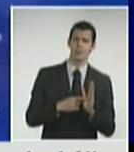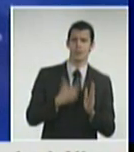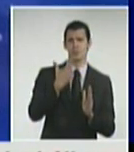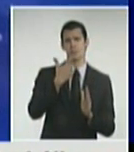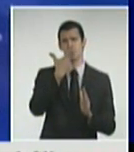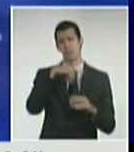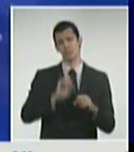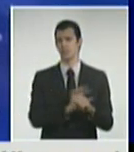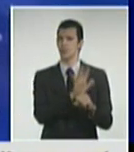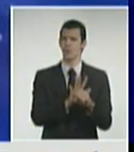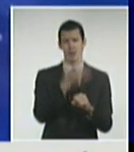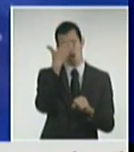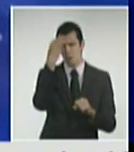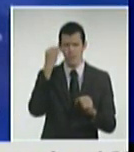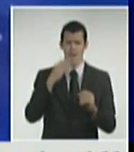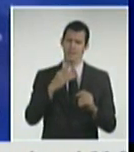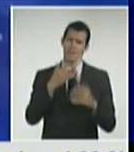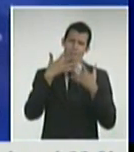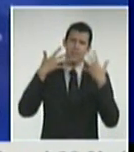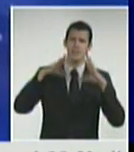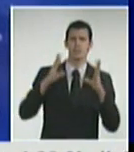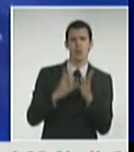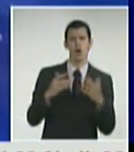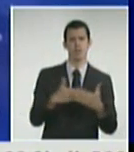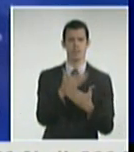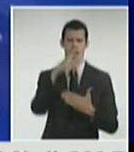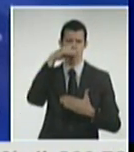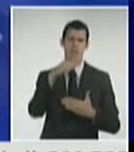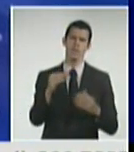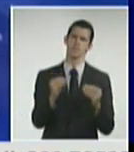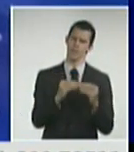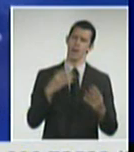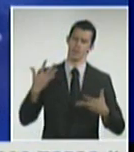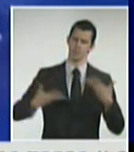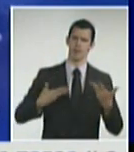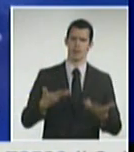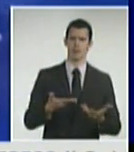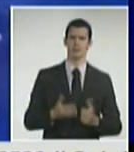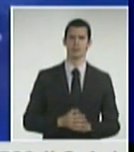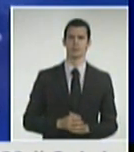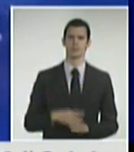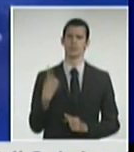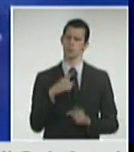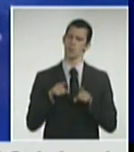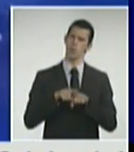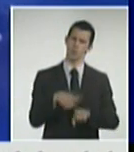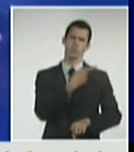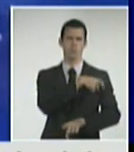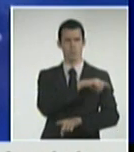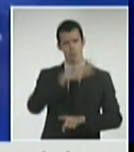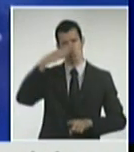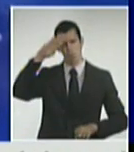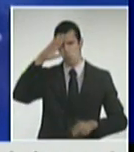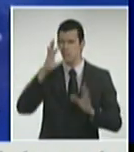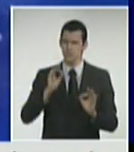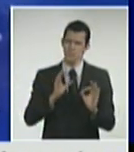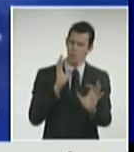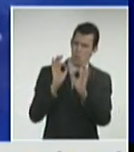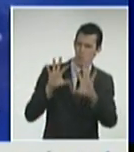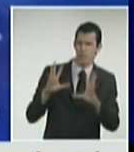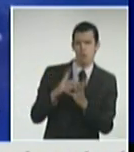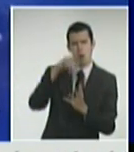el de hoy. Y que seguiremos al lado de nuestro pueblo y cuidando a nuestros niños. Seguro la salud pública y la ciencia